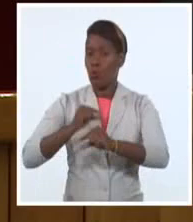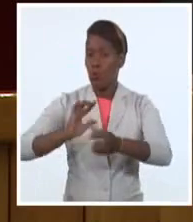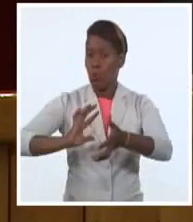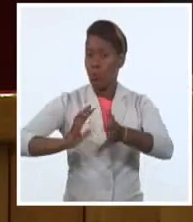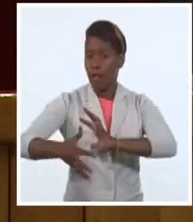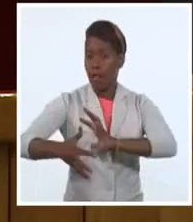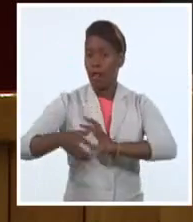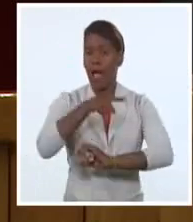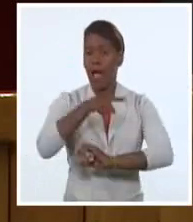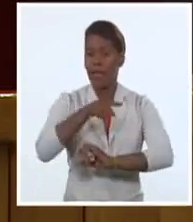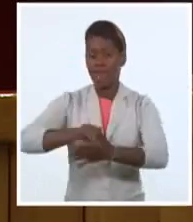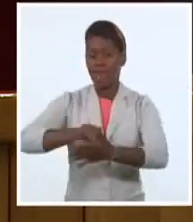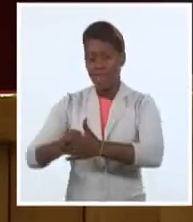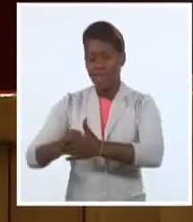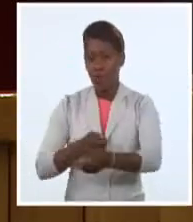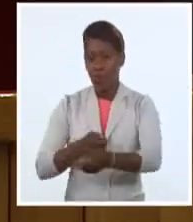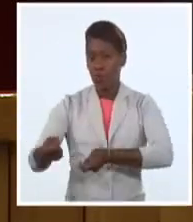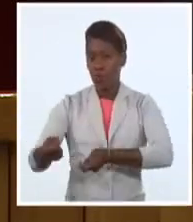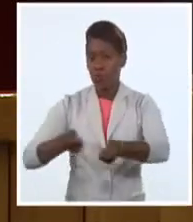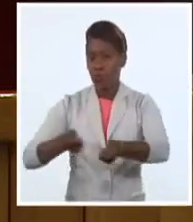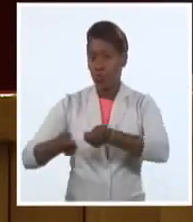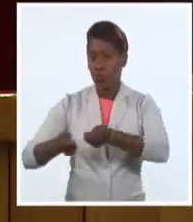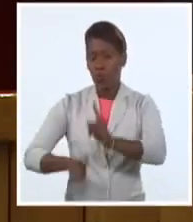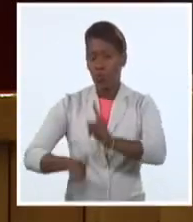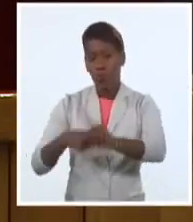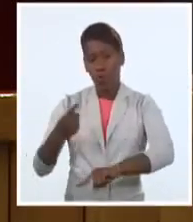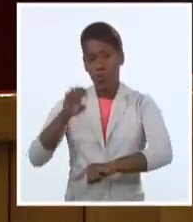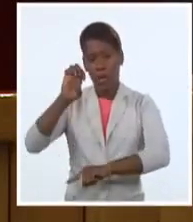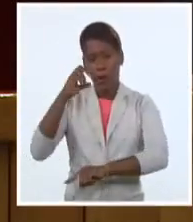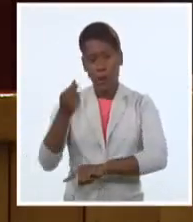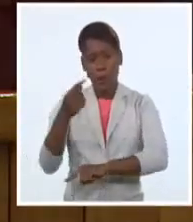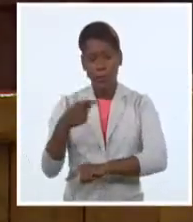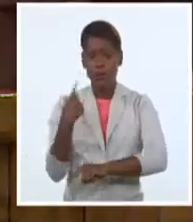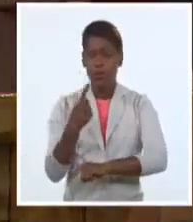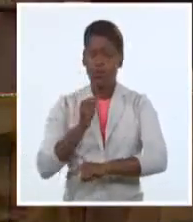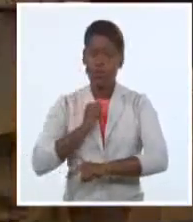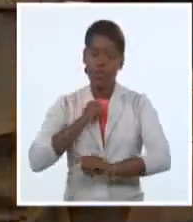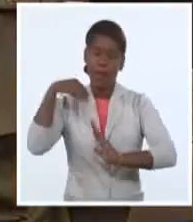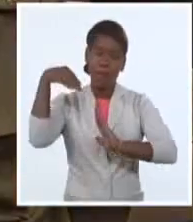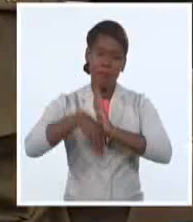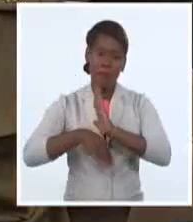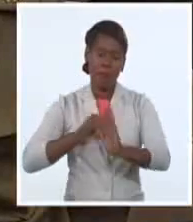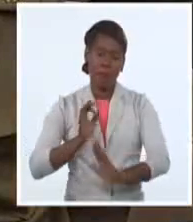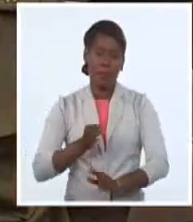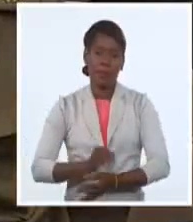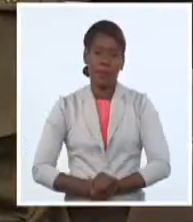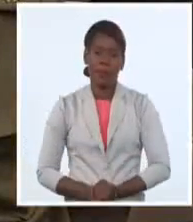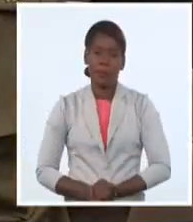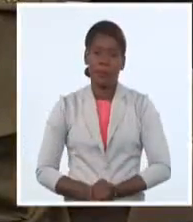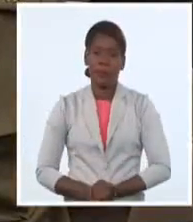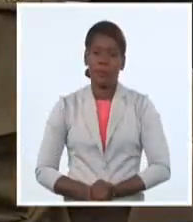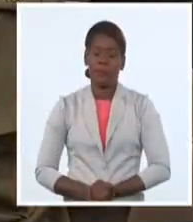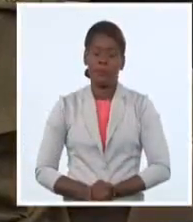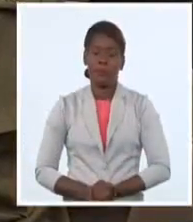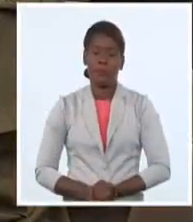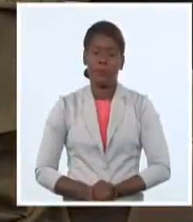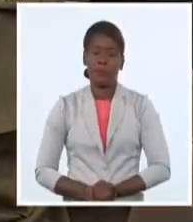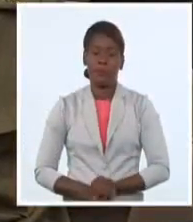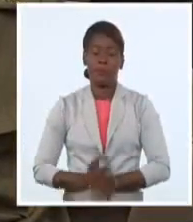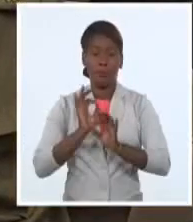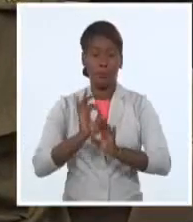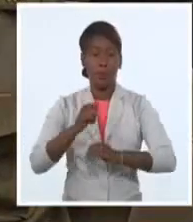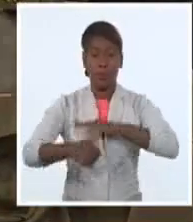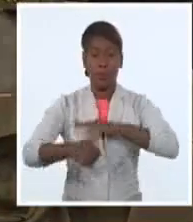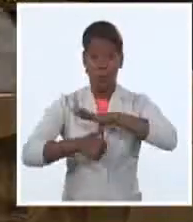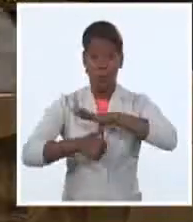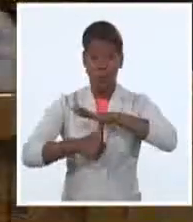saña aún contra nuestra economía. En franca contradicción con las recientes declaraciones del presidente